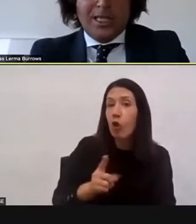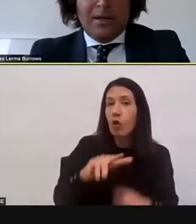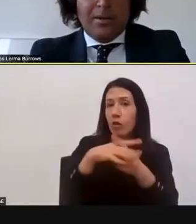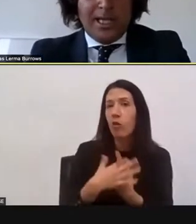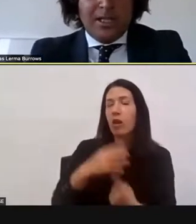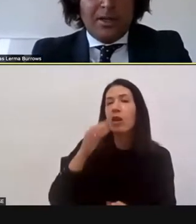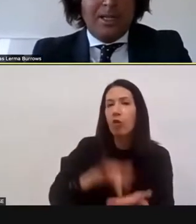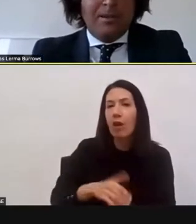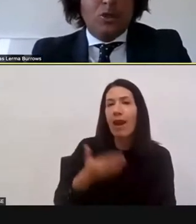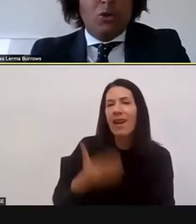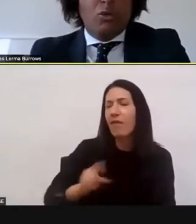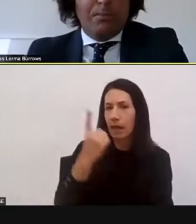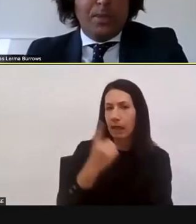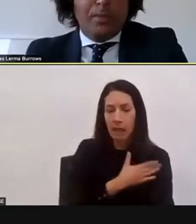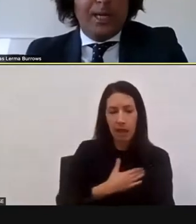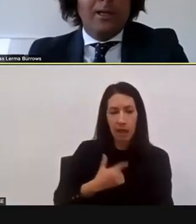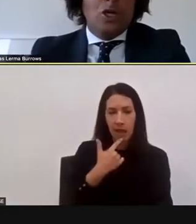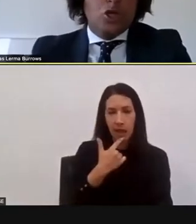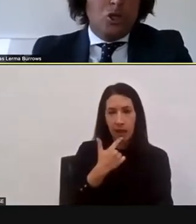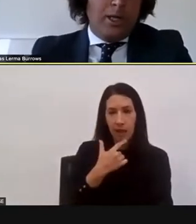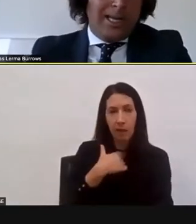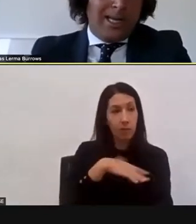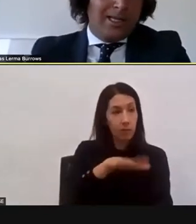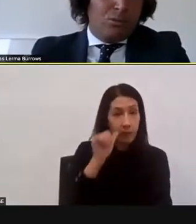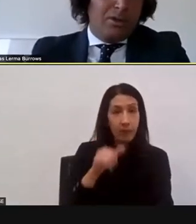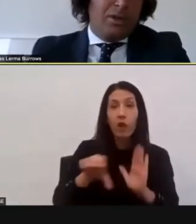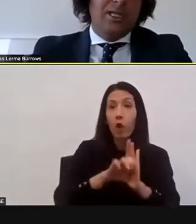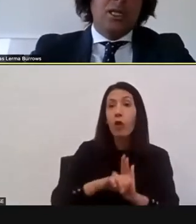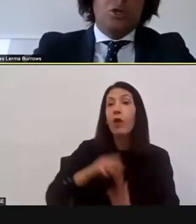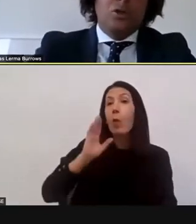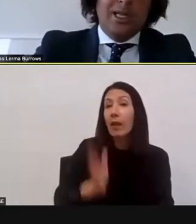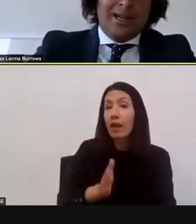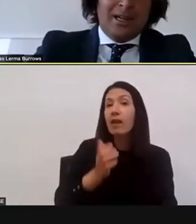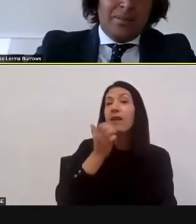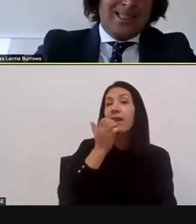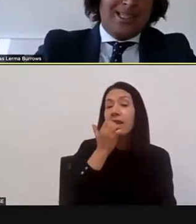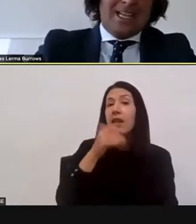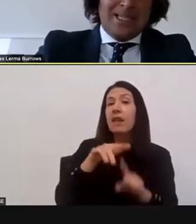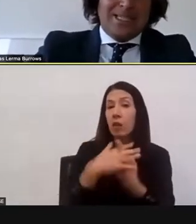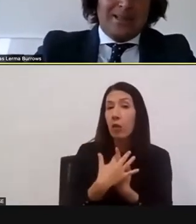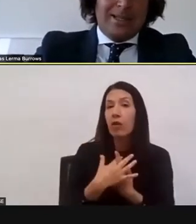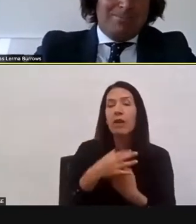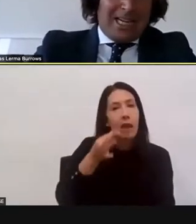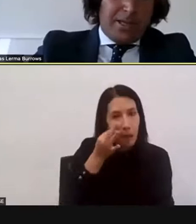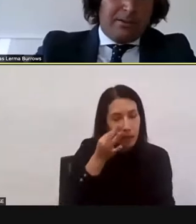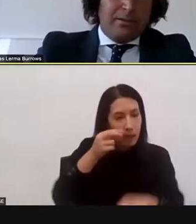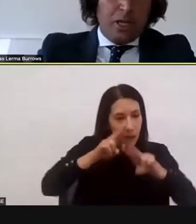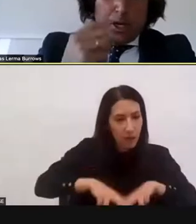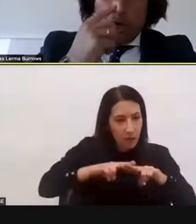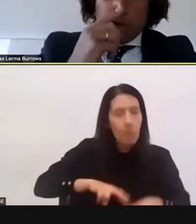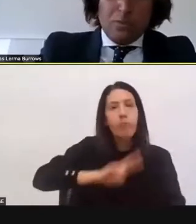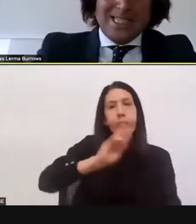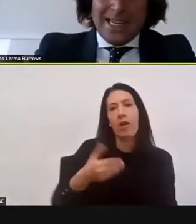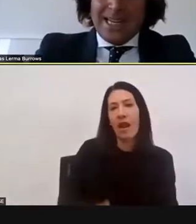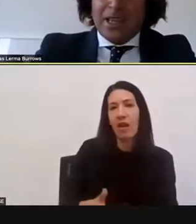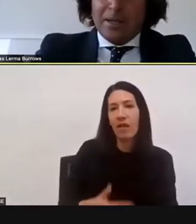más graves. Es decir, debemos acudir al ámbito penal solo en aquellas situaciones donde realmente se reviste de gravedad. No